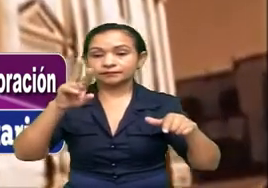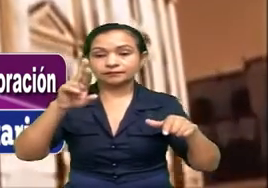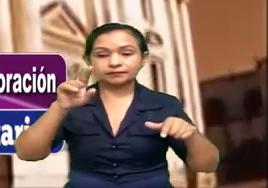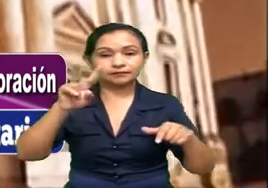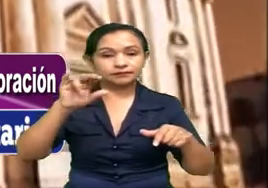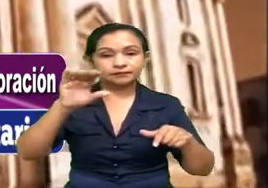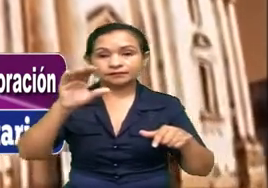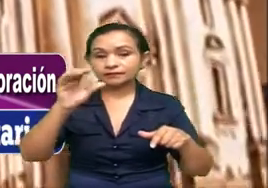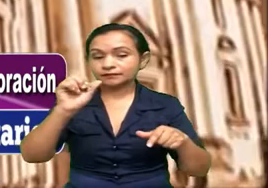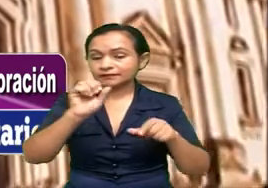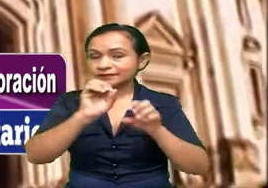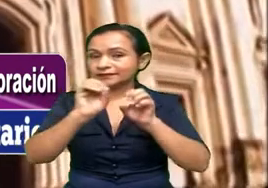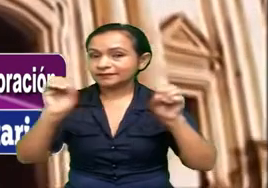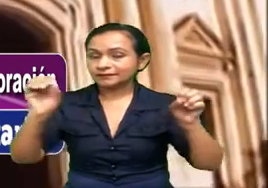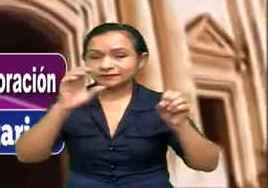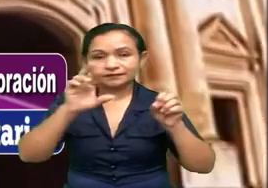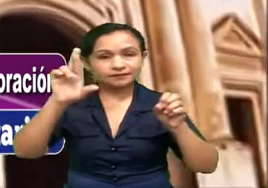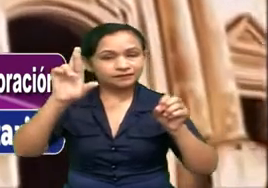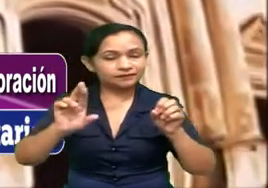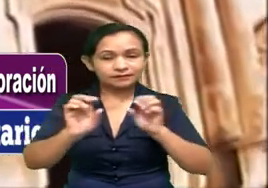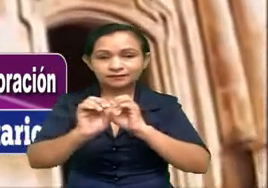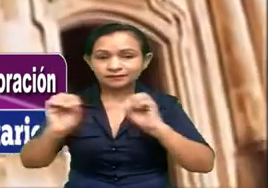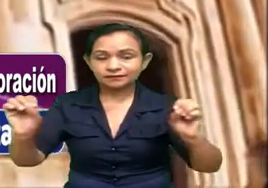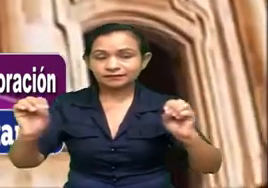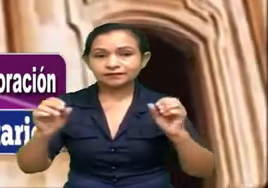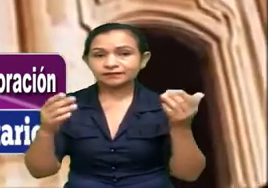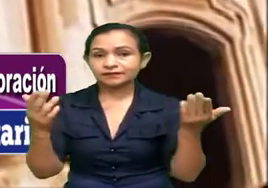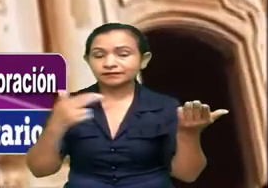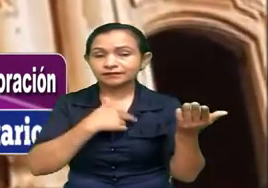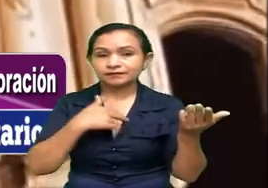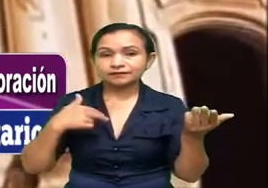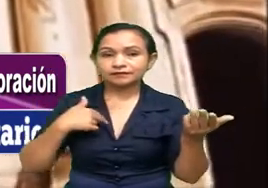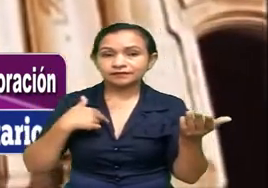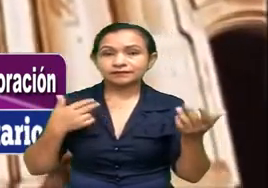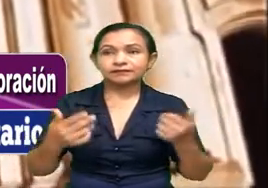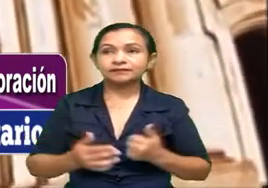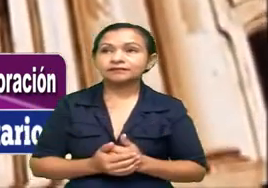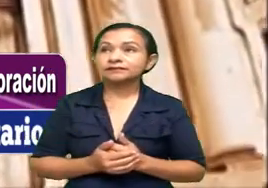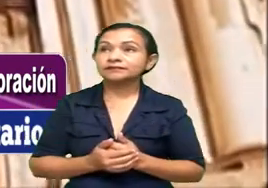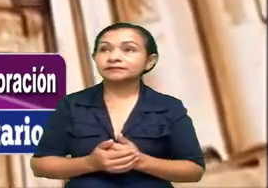Centroamérica. Pero ¿qué es lo que pasa?